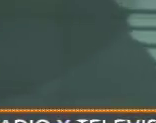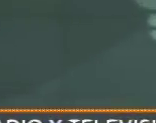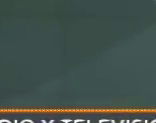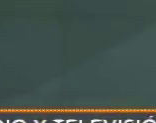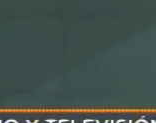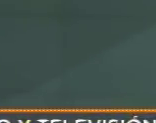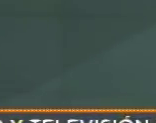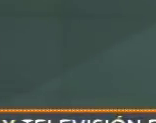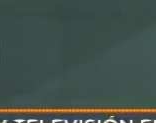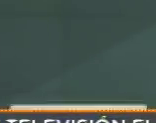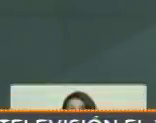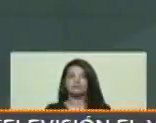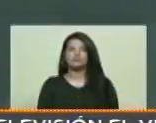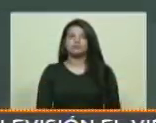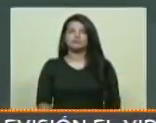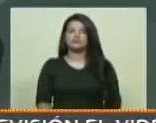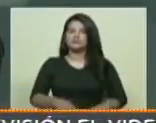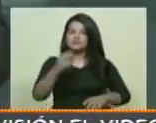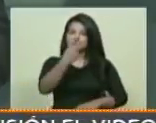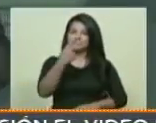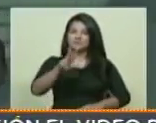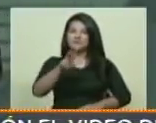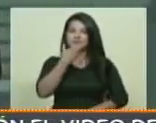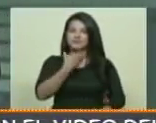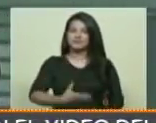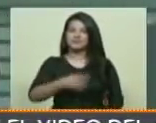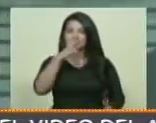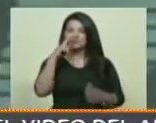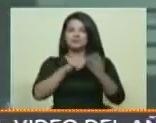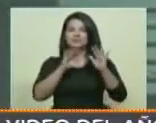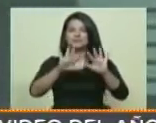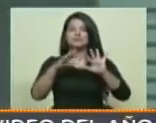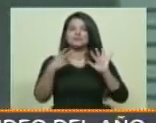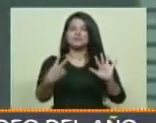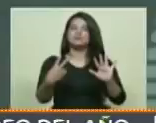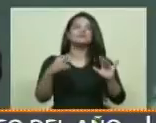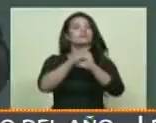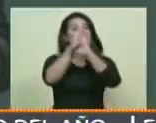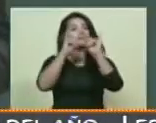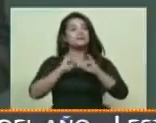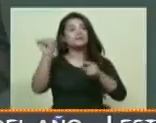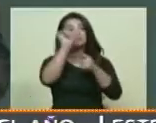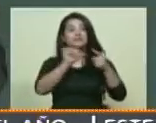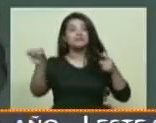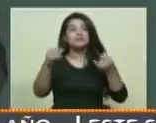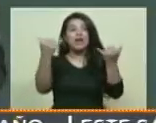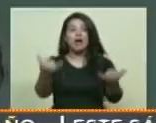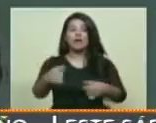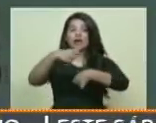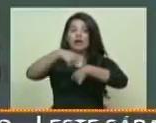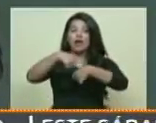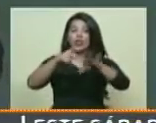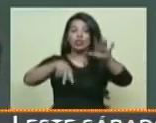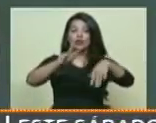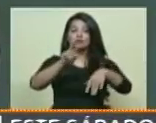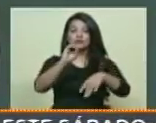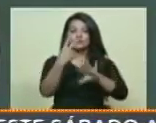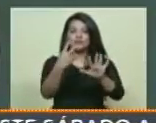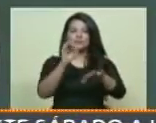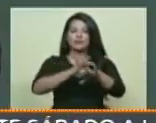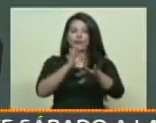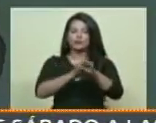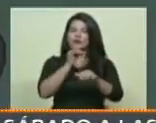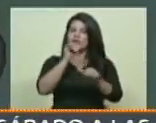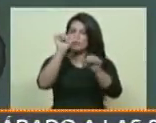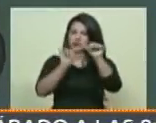emisión meridiana de la noticia. 23 de diciembre del año 2017, feliz inicio de fin de semana, exactamente 12:07 minutos. Este tema lo